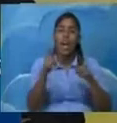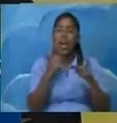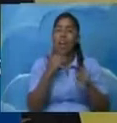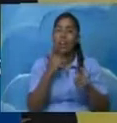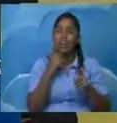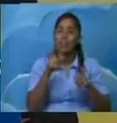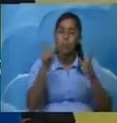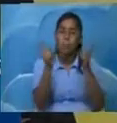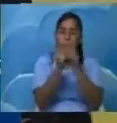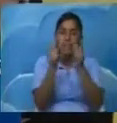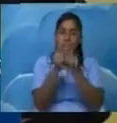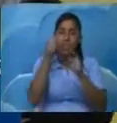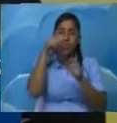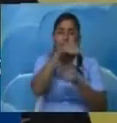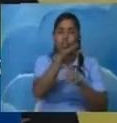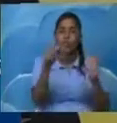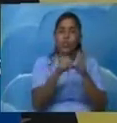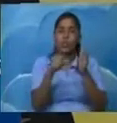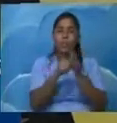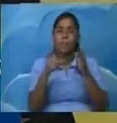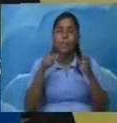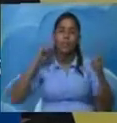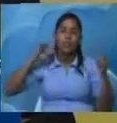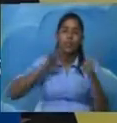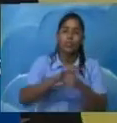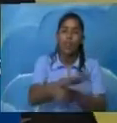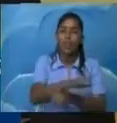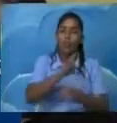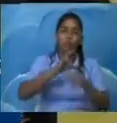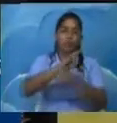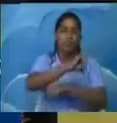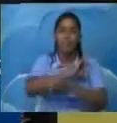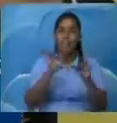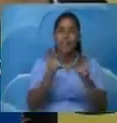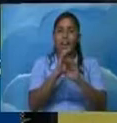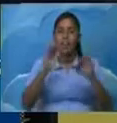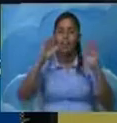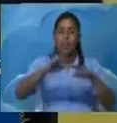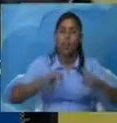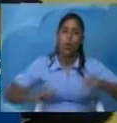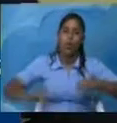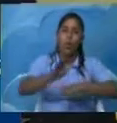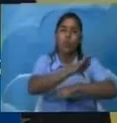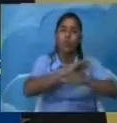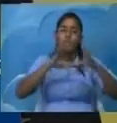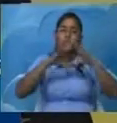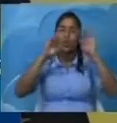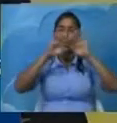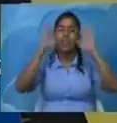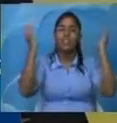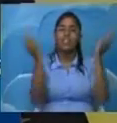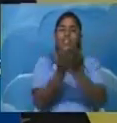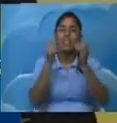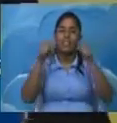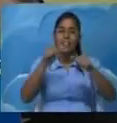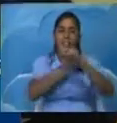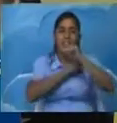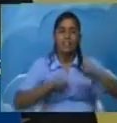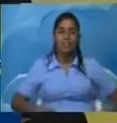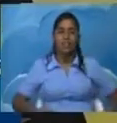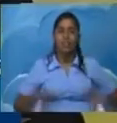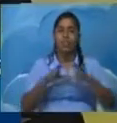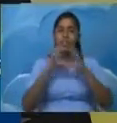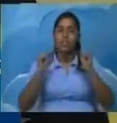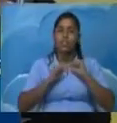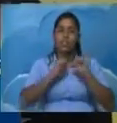una ciudad pequeña donde ni siquiera aterrizan los aviones, pero estamos cubriendo la tierra. Desde acá está saliendo la